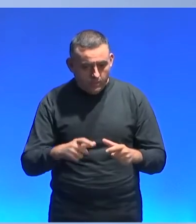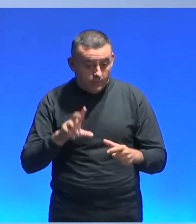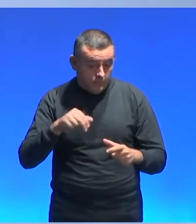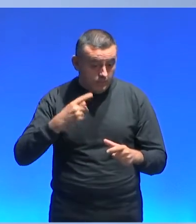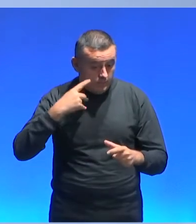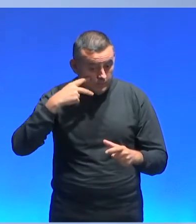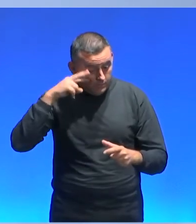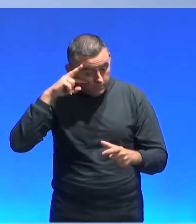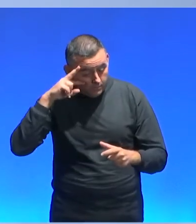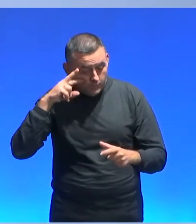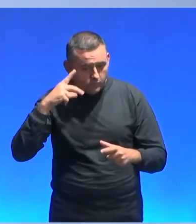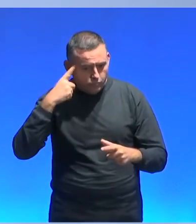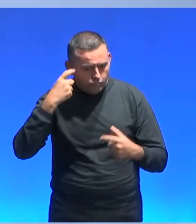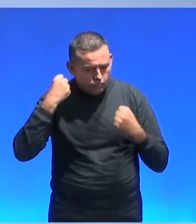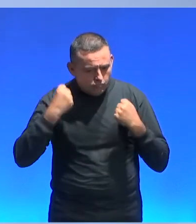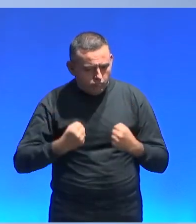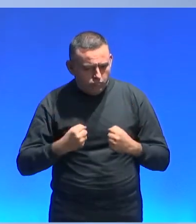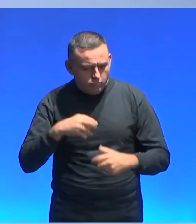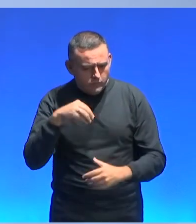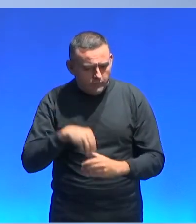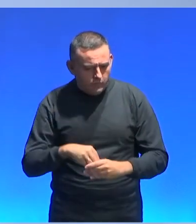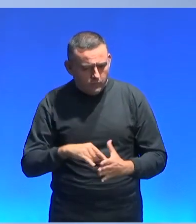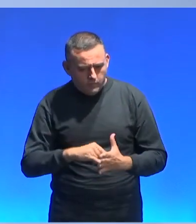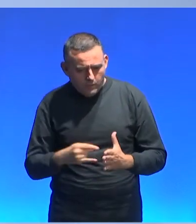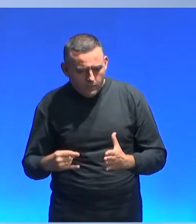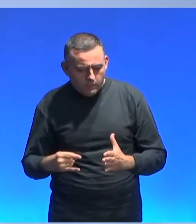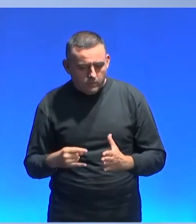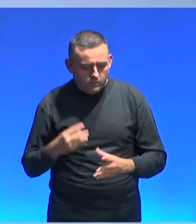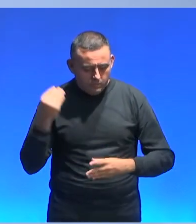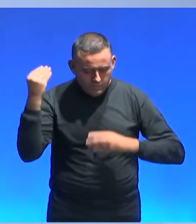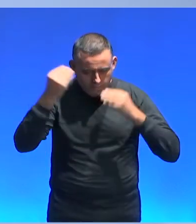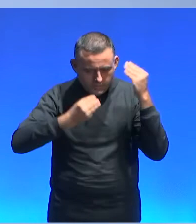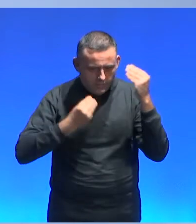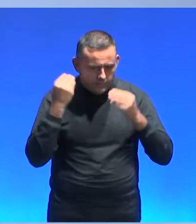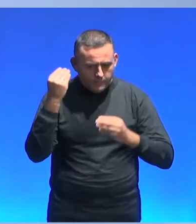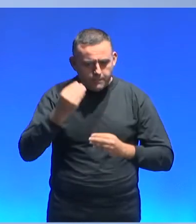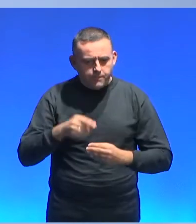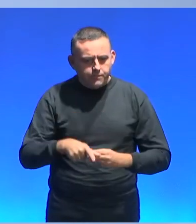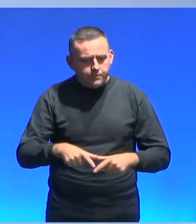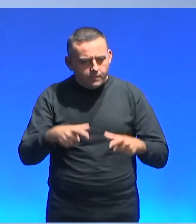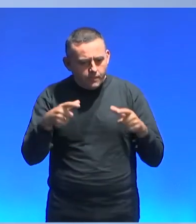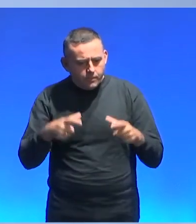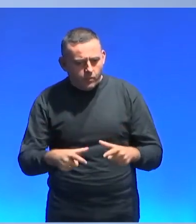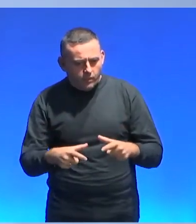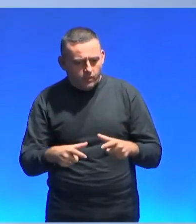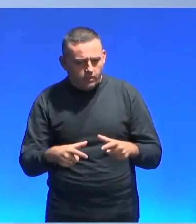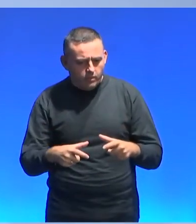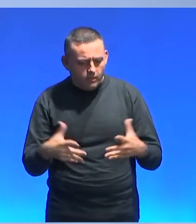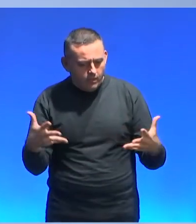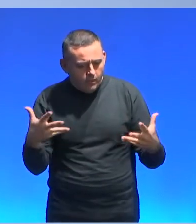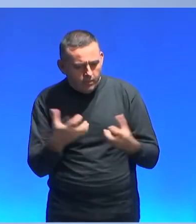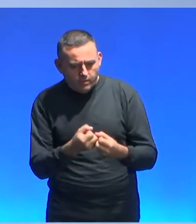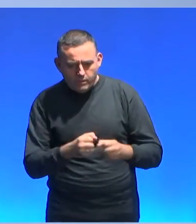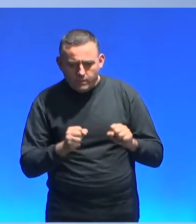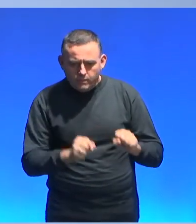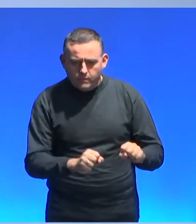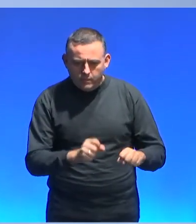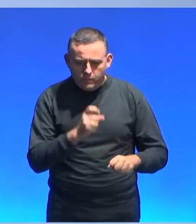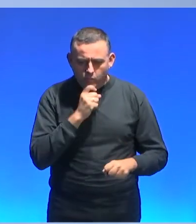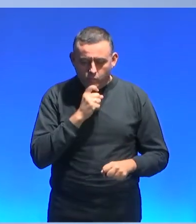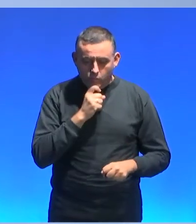de los técnicos de la ciudad, pensar cómo esto se puede evitar. Y se puede evitar.